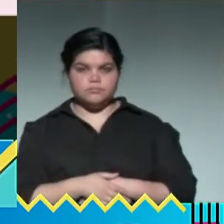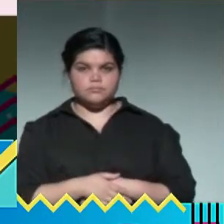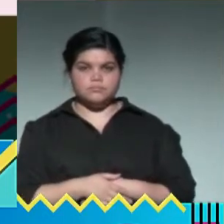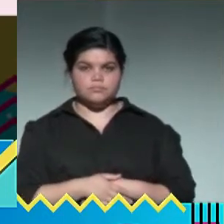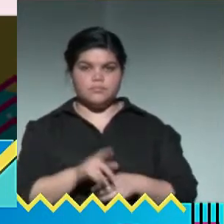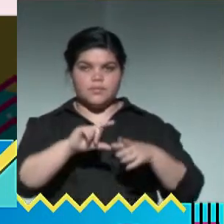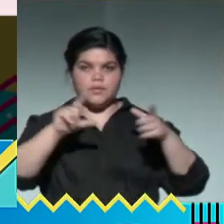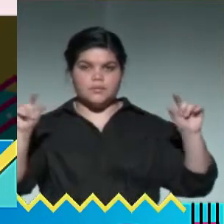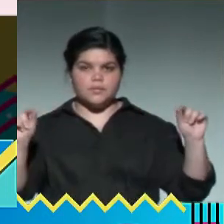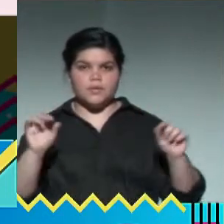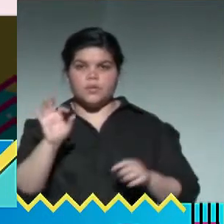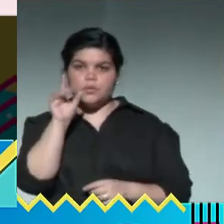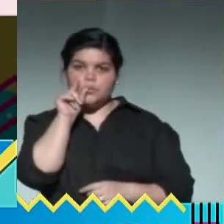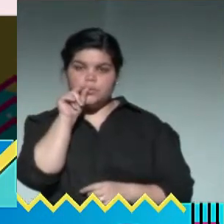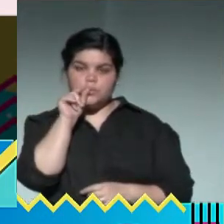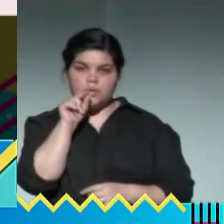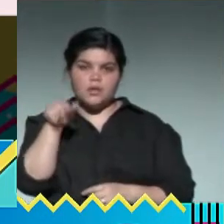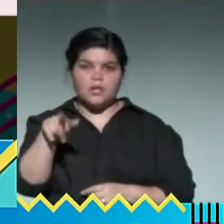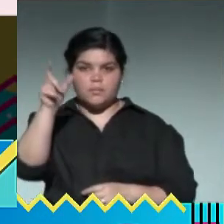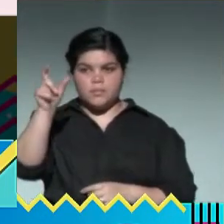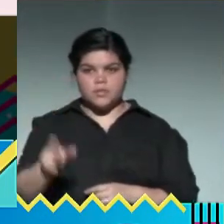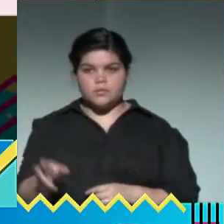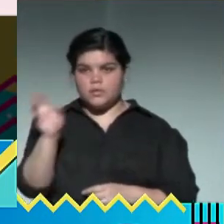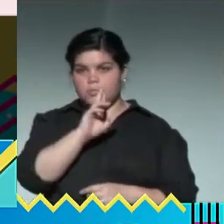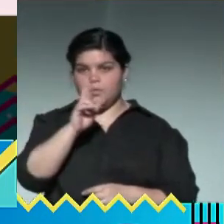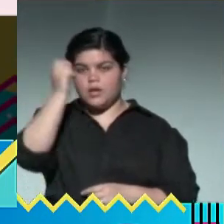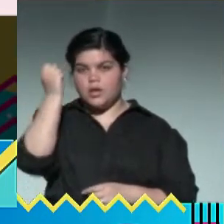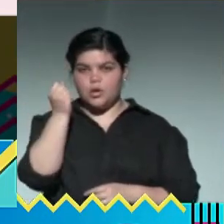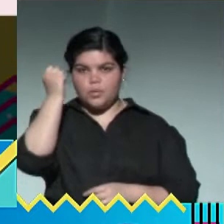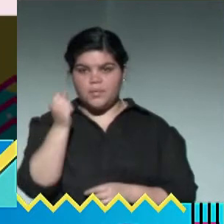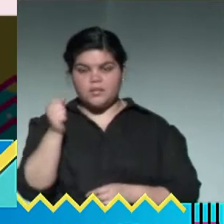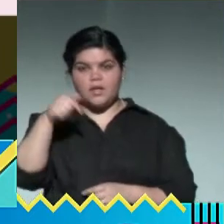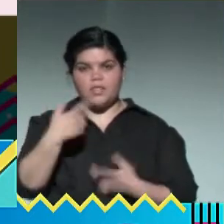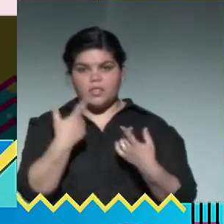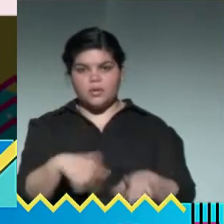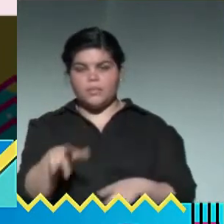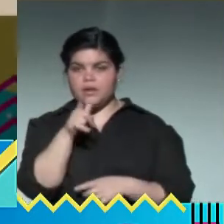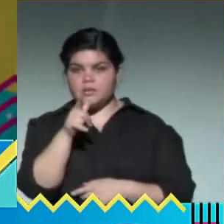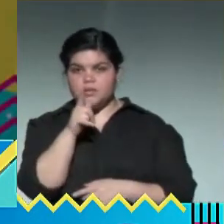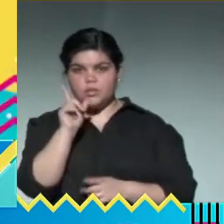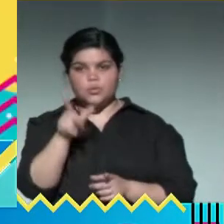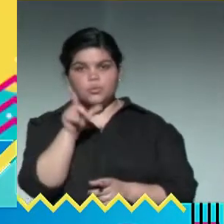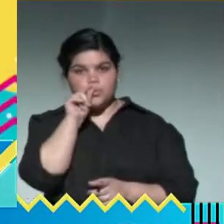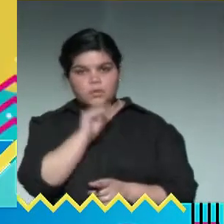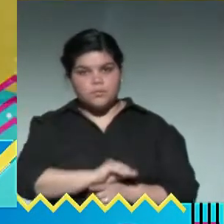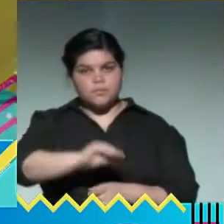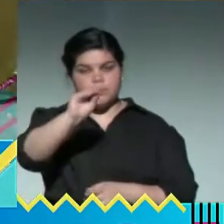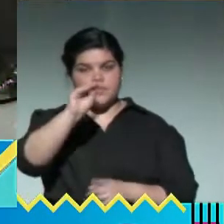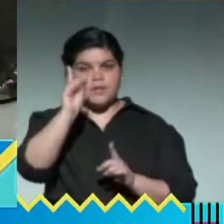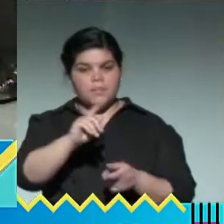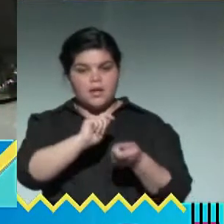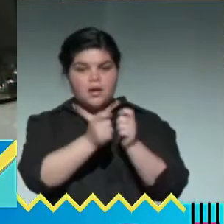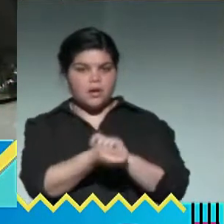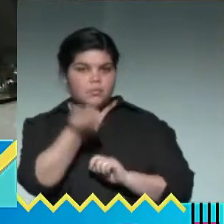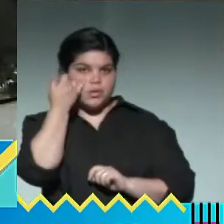entonces el tuit de Mercedes, economista que pasa por distintos parecidos, pasa por nuestro tuit y deja esa modificación que le